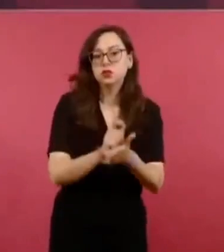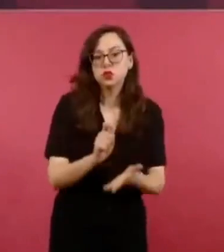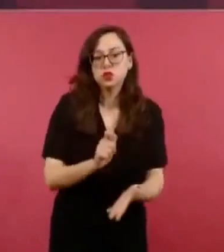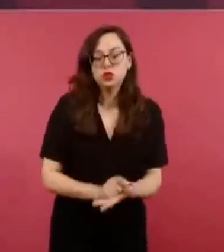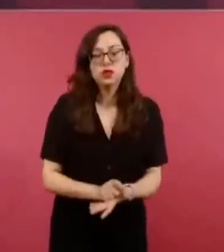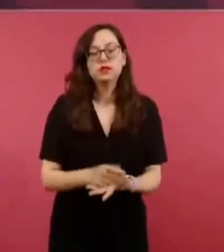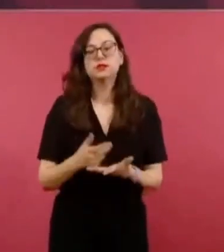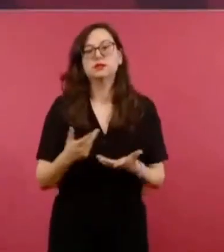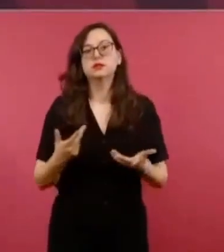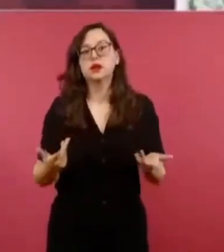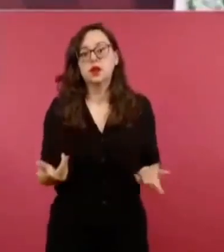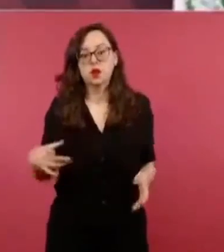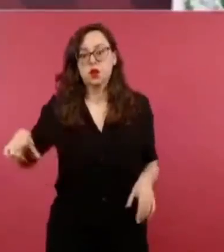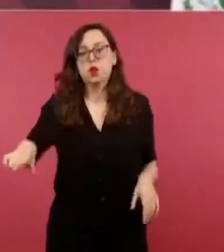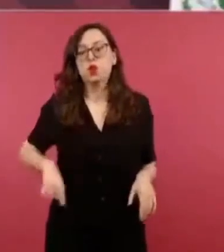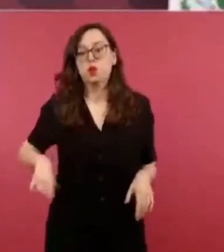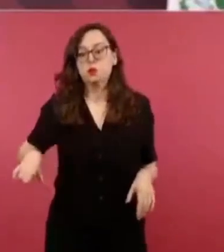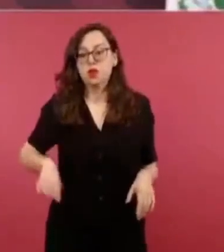vinculados